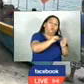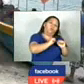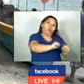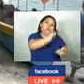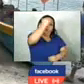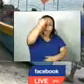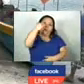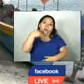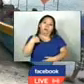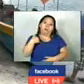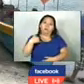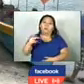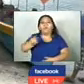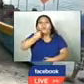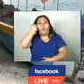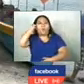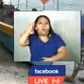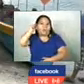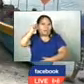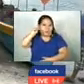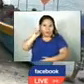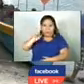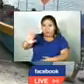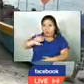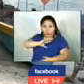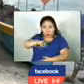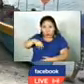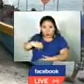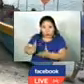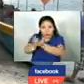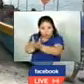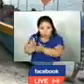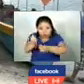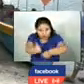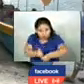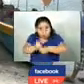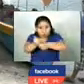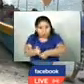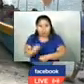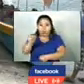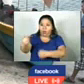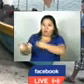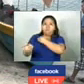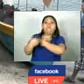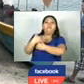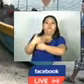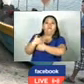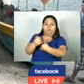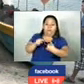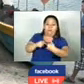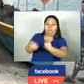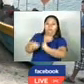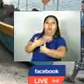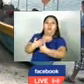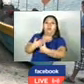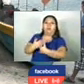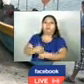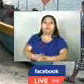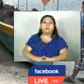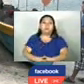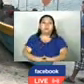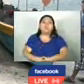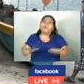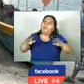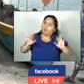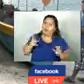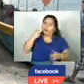sí, el muchacho, el dueño de la lancha, el que andaba en la lancha, él aventó un mensaje que necesitaba ayuda.